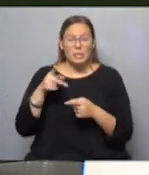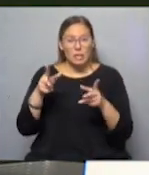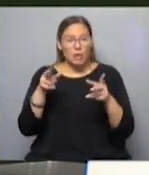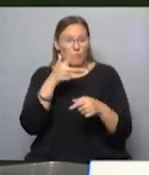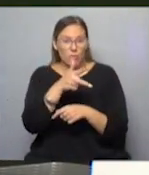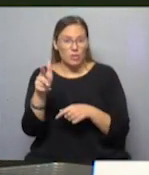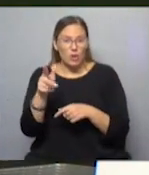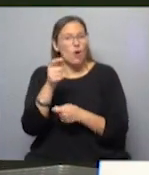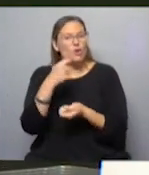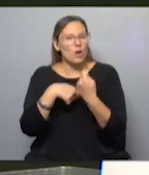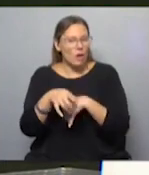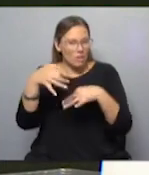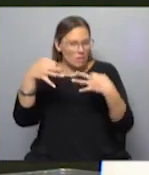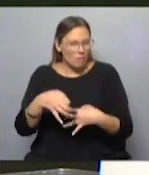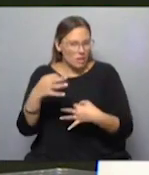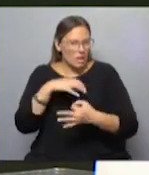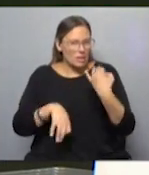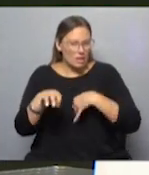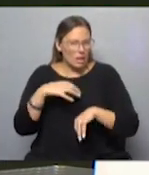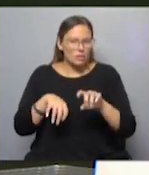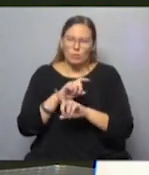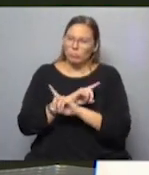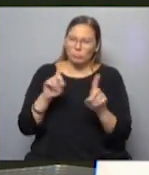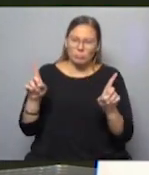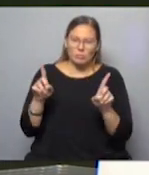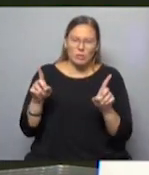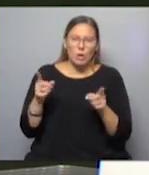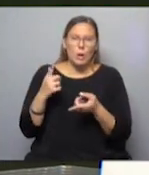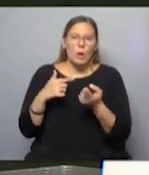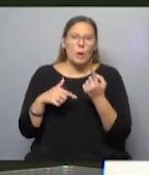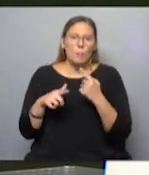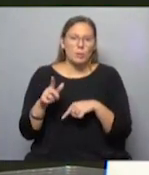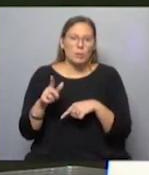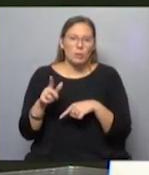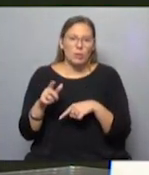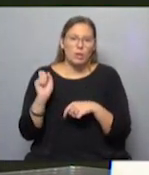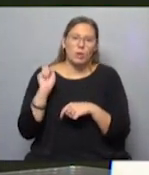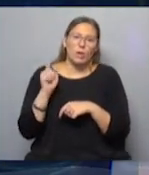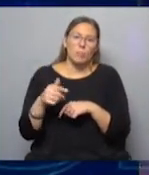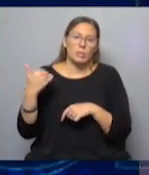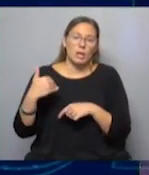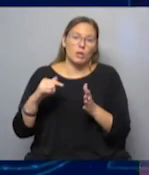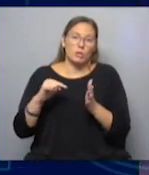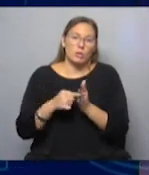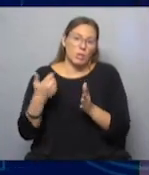no la vende bien a la obra pero bueno es lo que han mandado